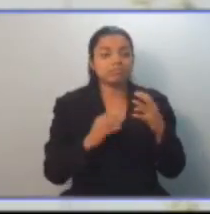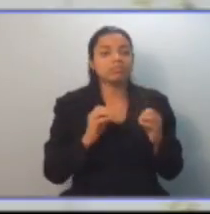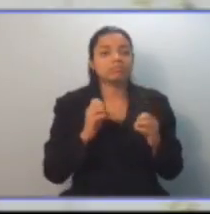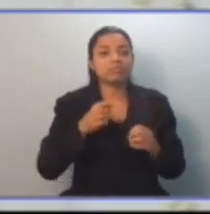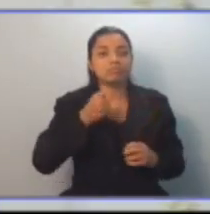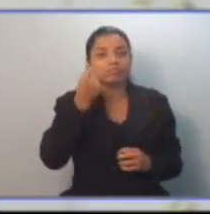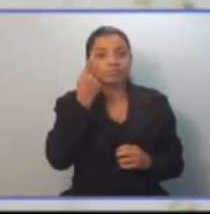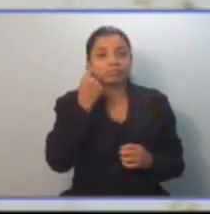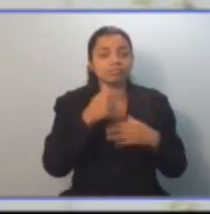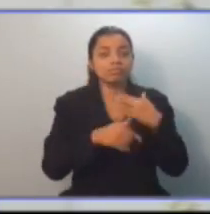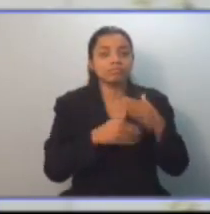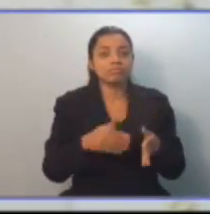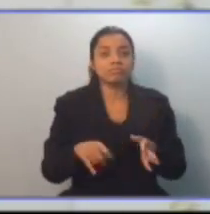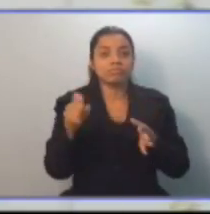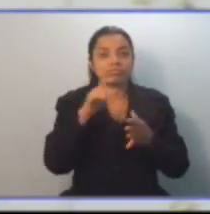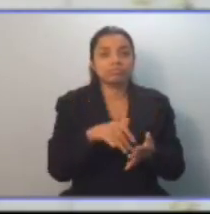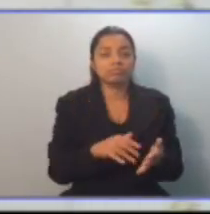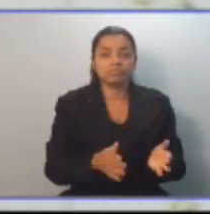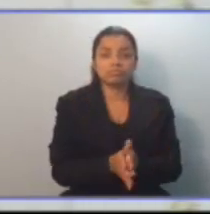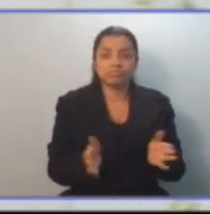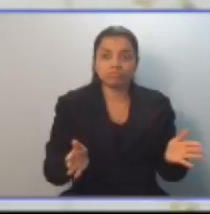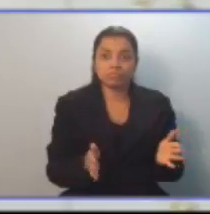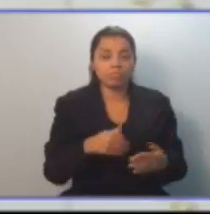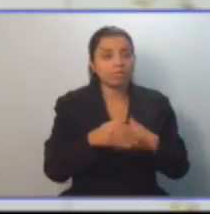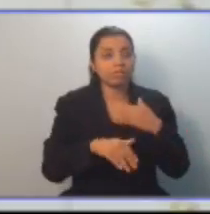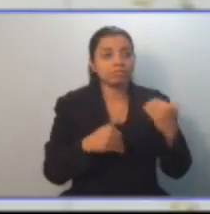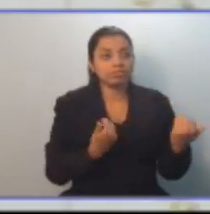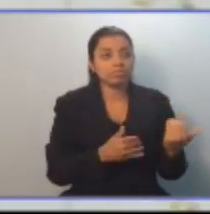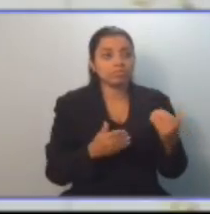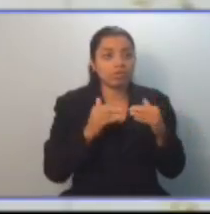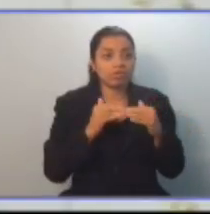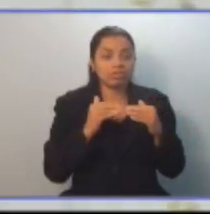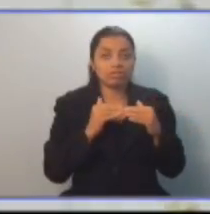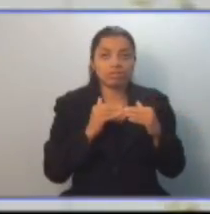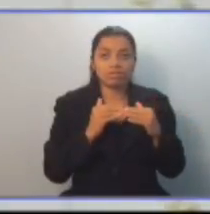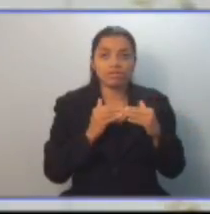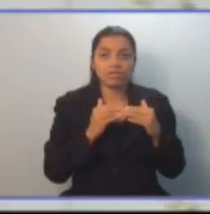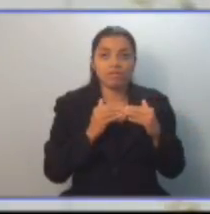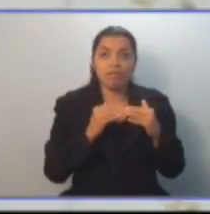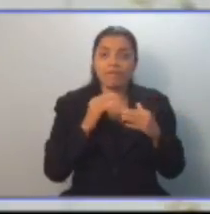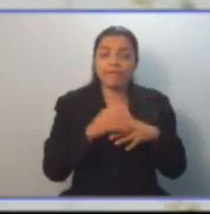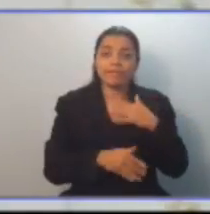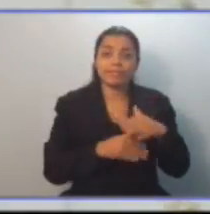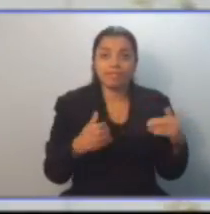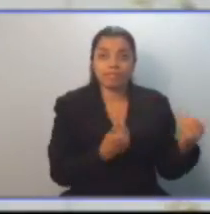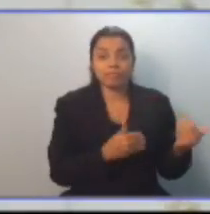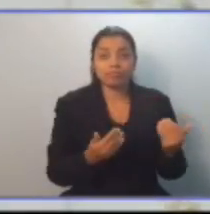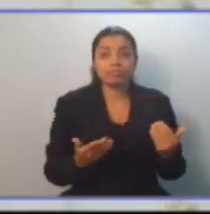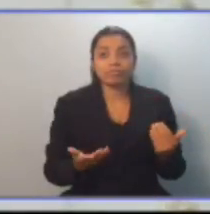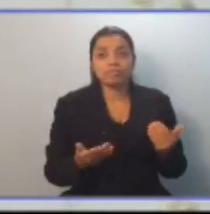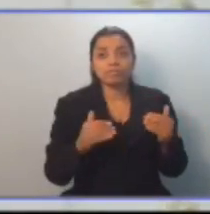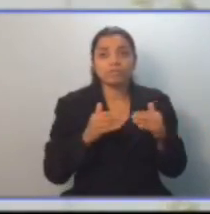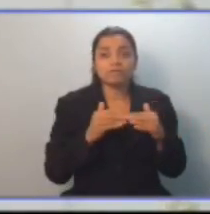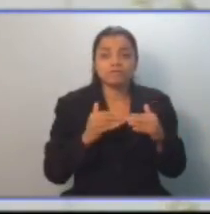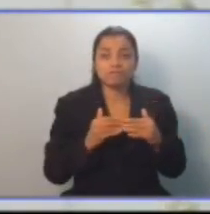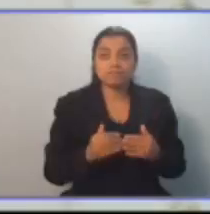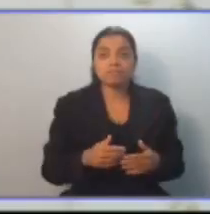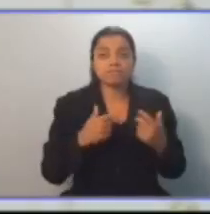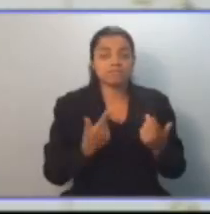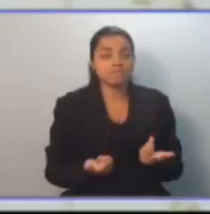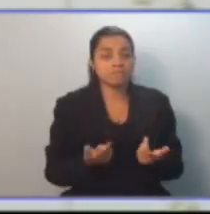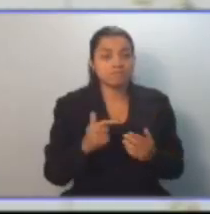el seno de la administración pública. Las figuras también de las postulaciones procesales, que son también figuras que no